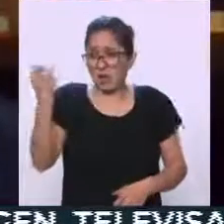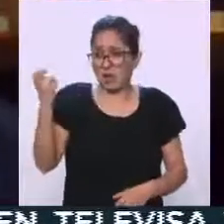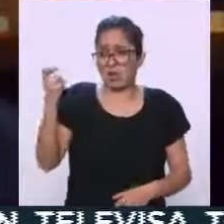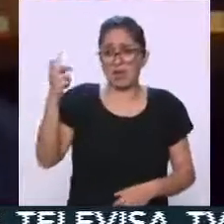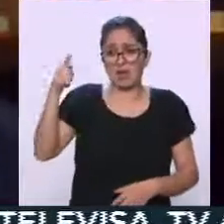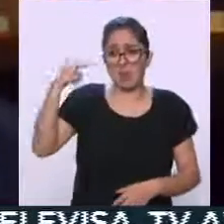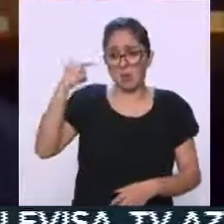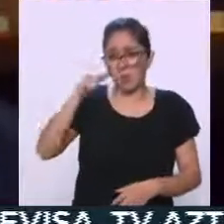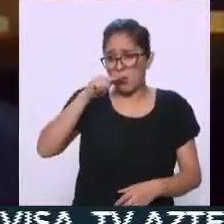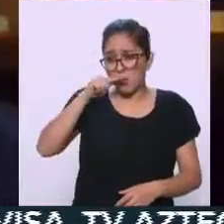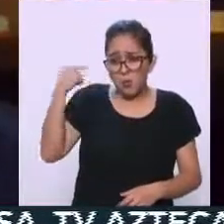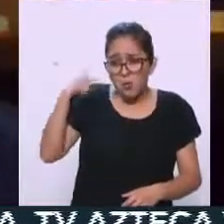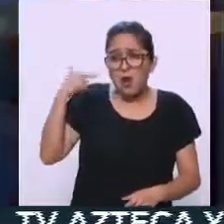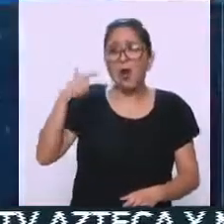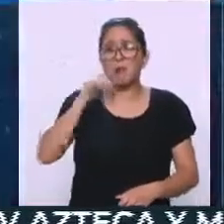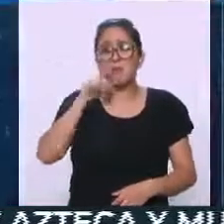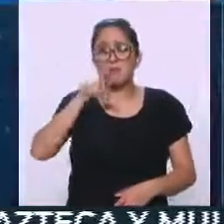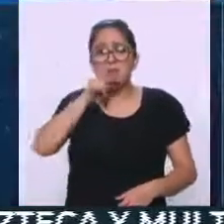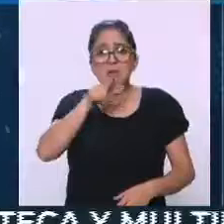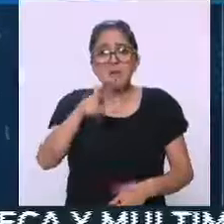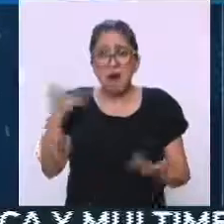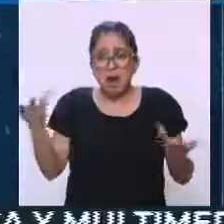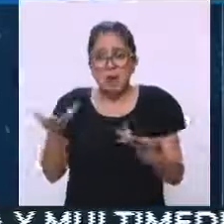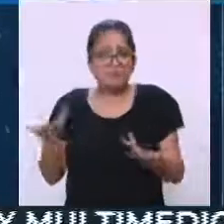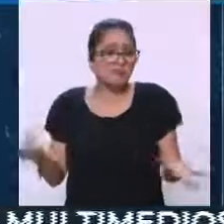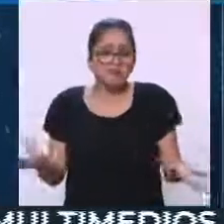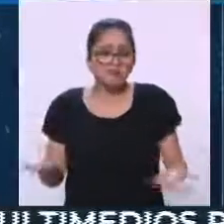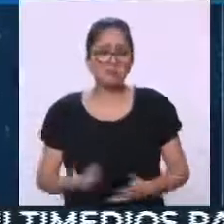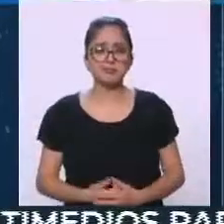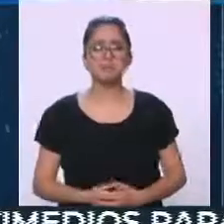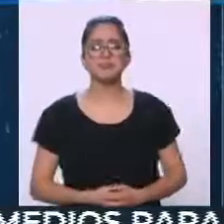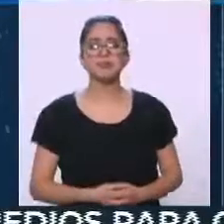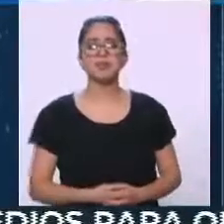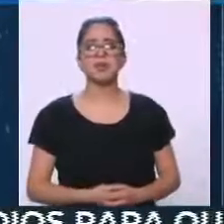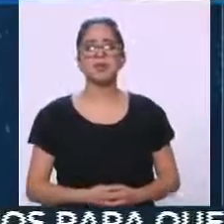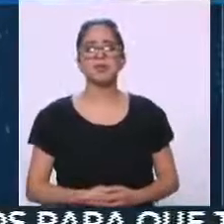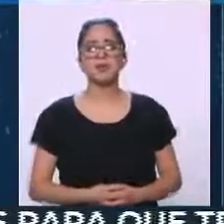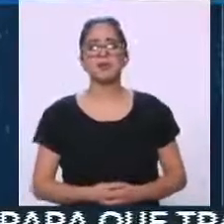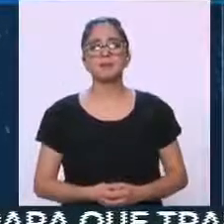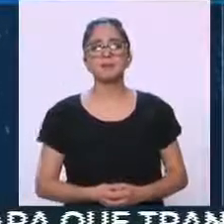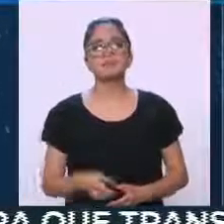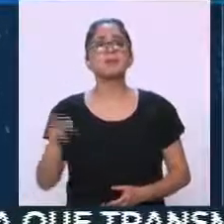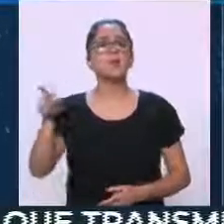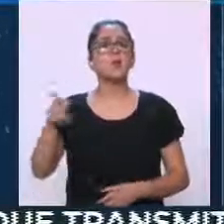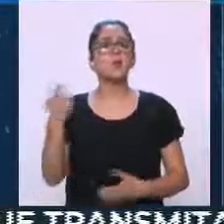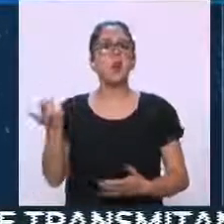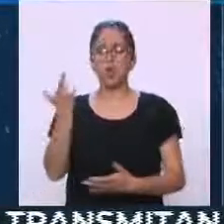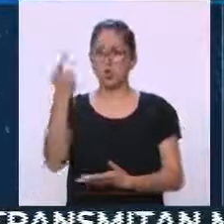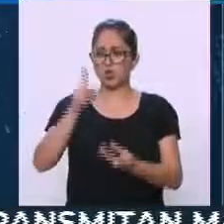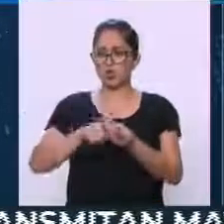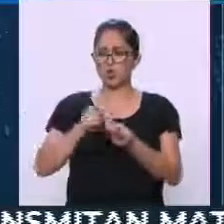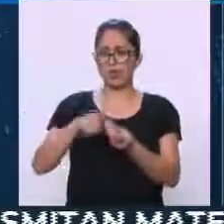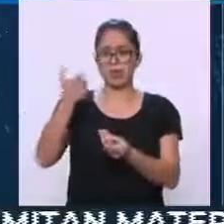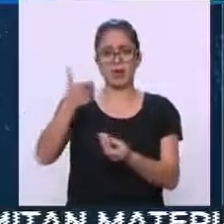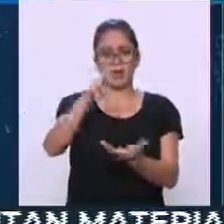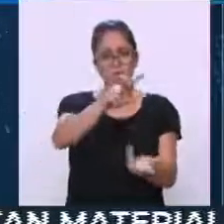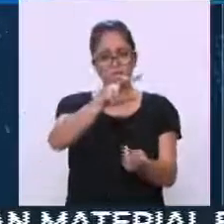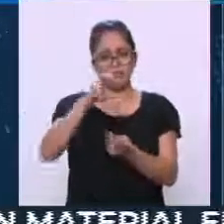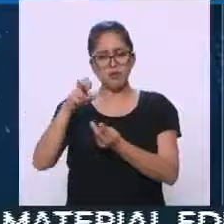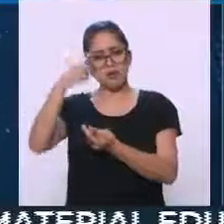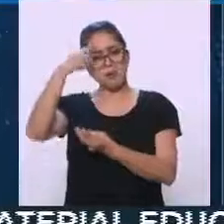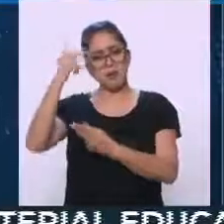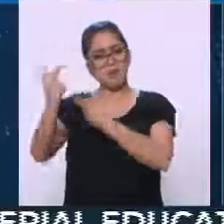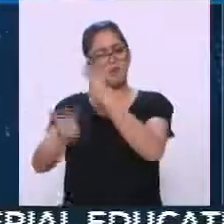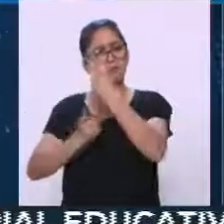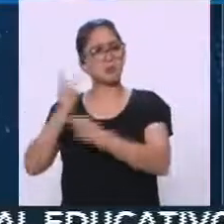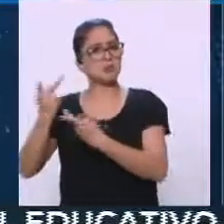¿no? No es el caso. ¿Dónde están esas pruebas para las que se pidió un préstamo? Mario, ¿qué te parece si desmenuzamos un poquito